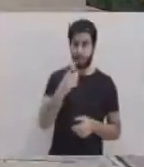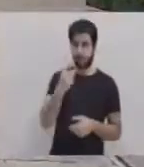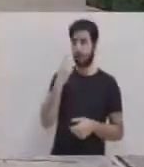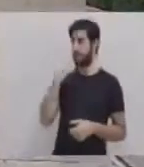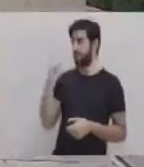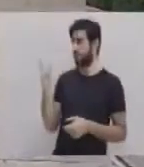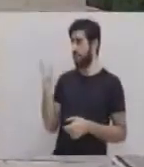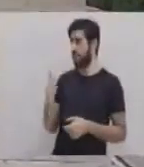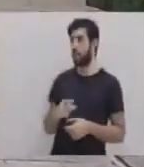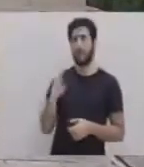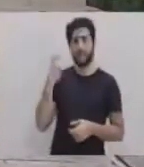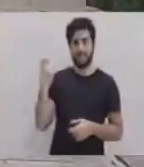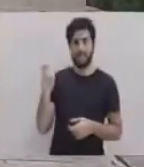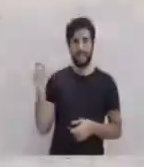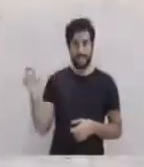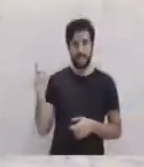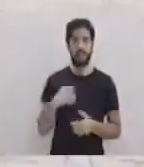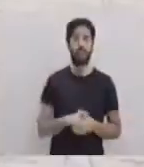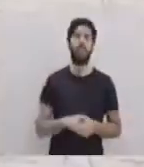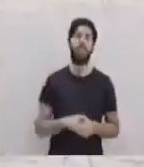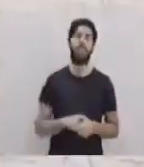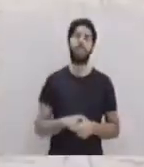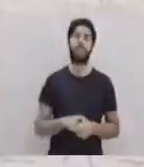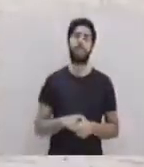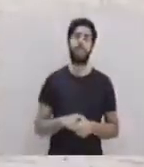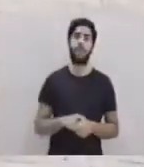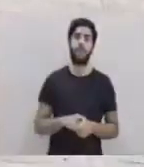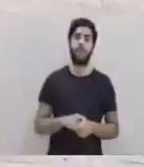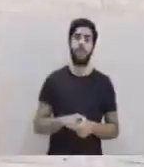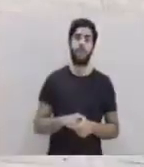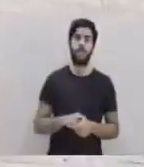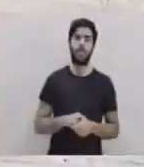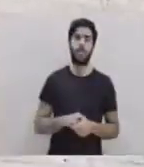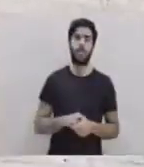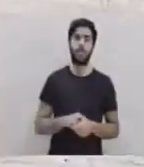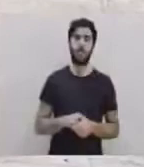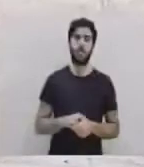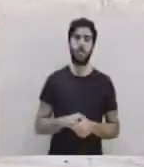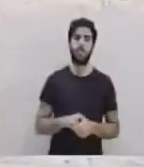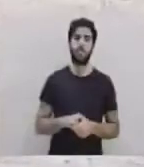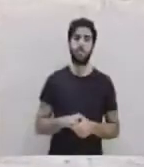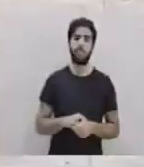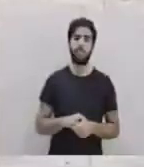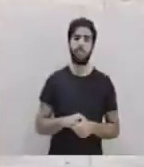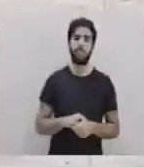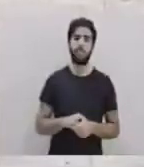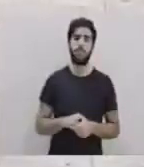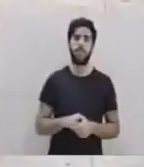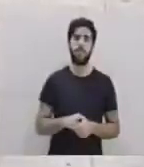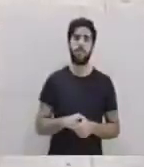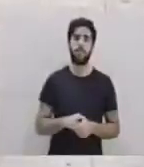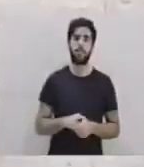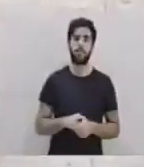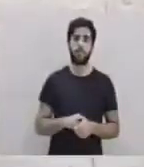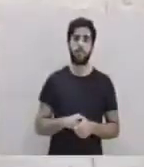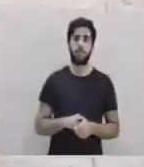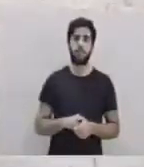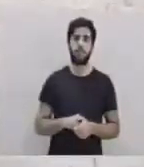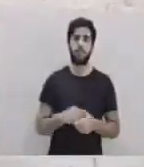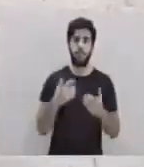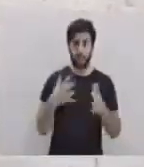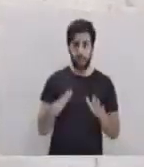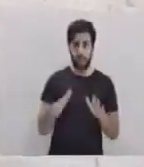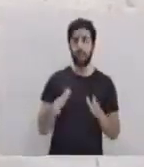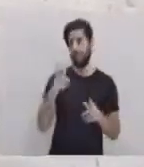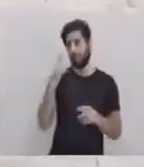derecho, con la pierna derecha, luego con la pierna izquierda siempre hacia afuera y ahora con la